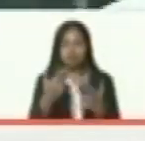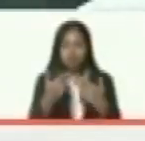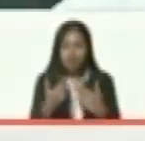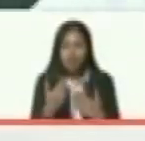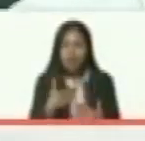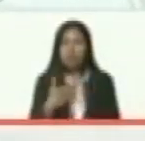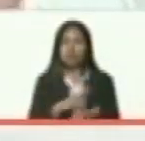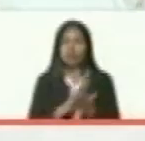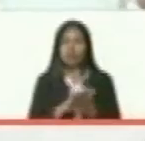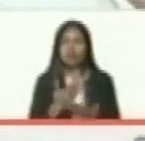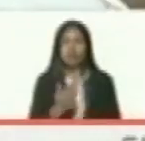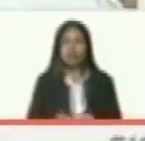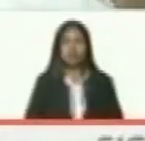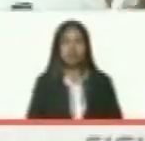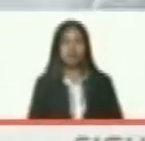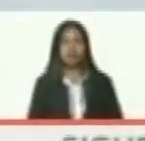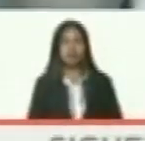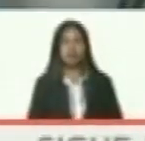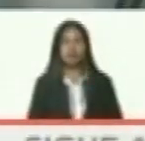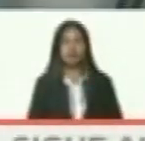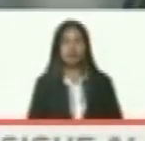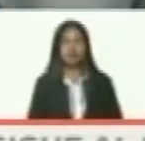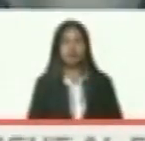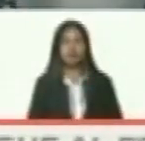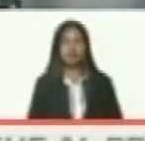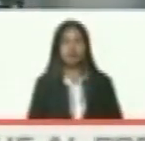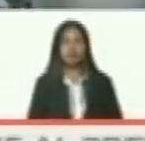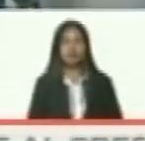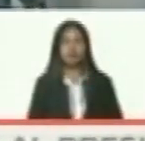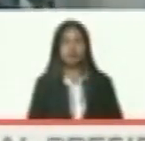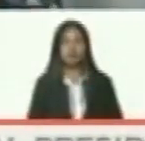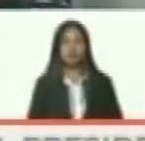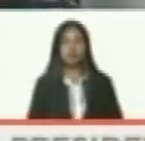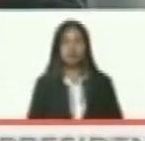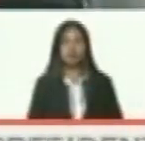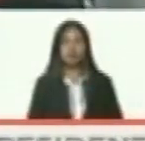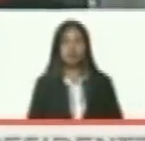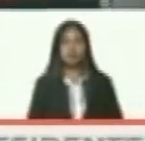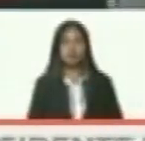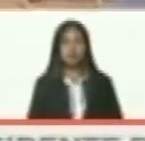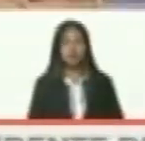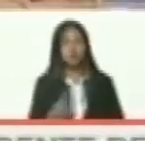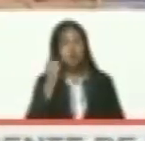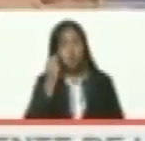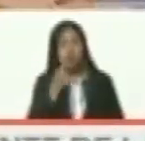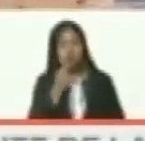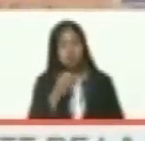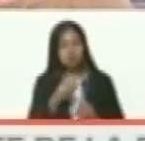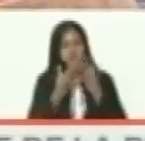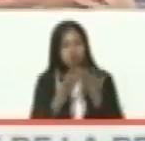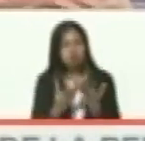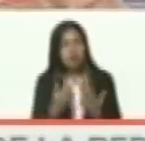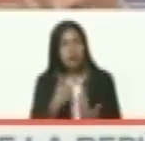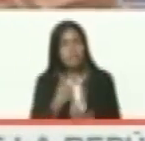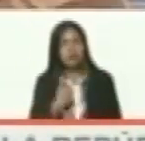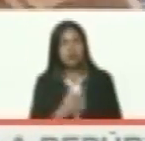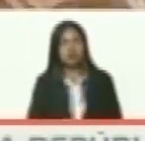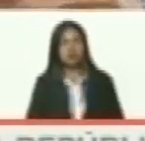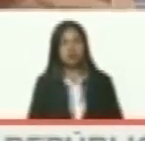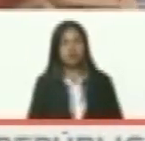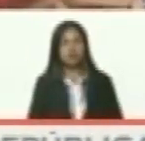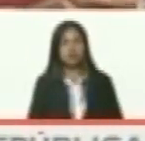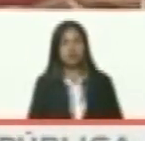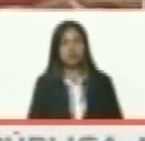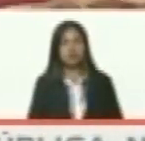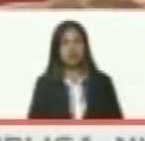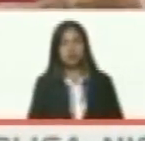Marilyn, ¿Qué me puedes decir, Marilyn? Bueno,